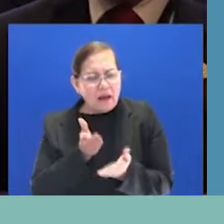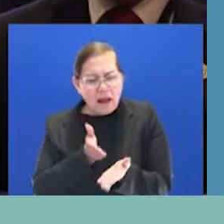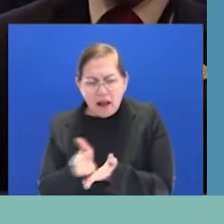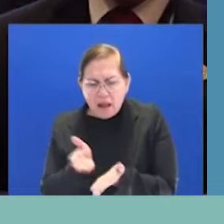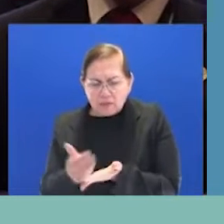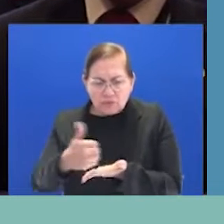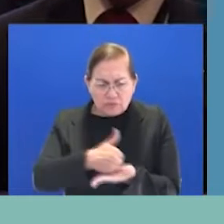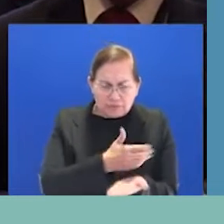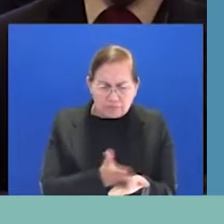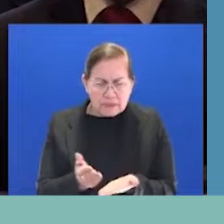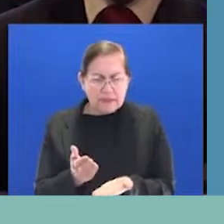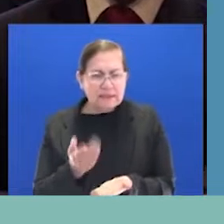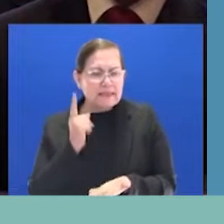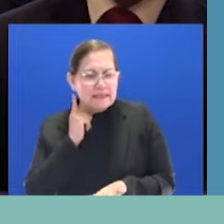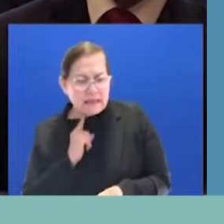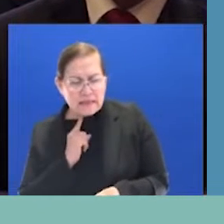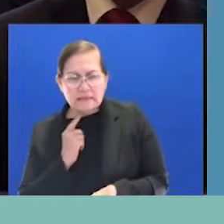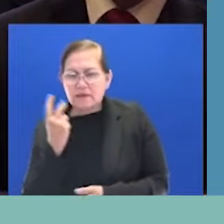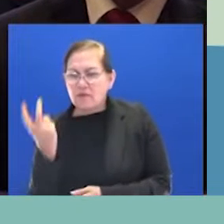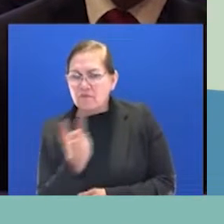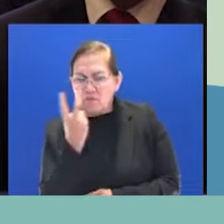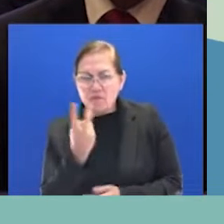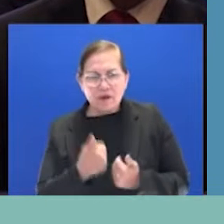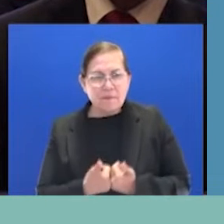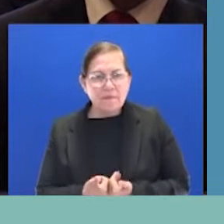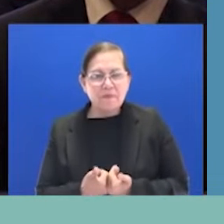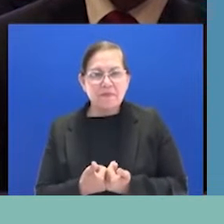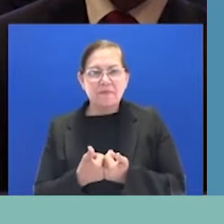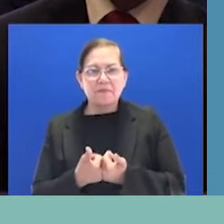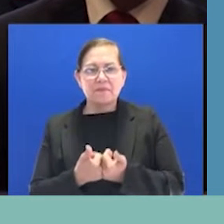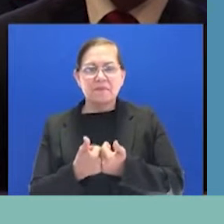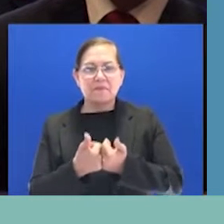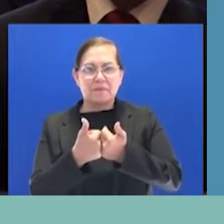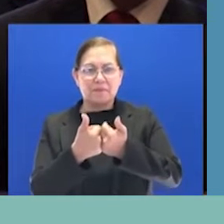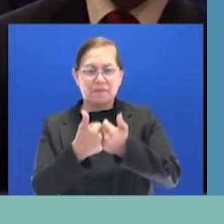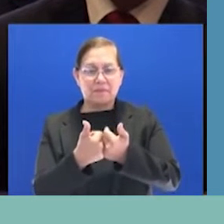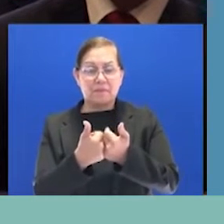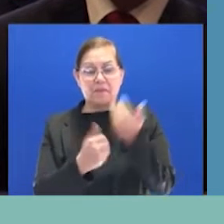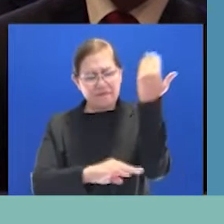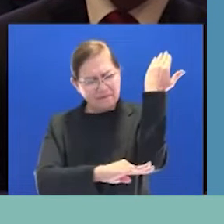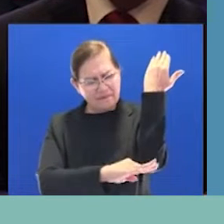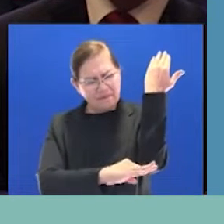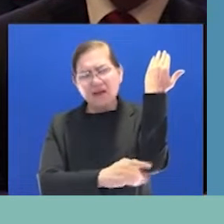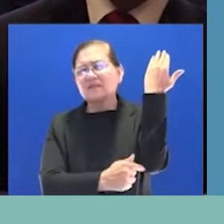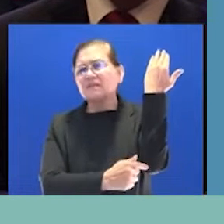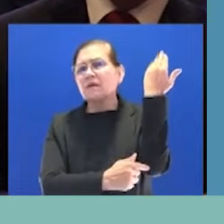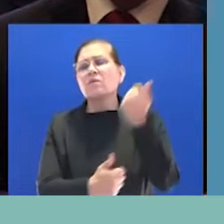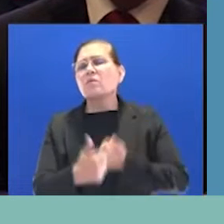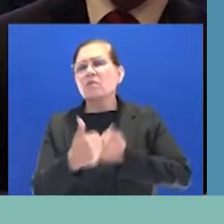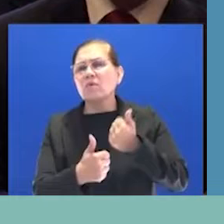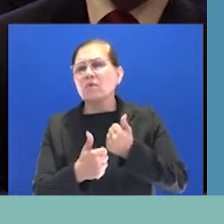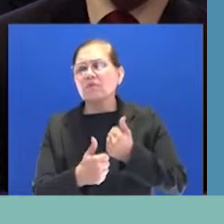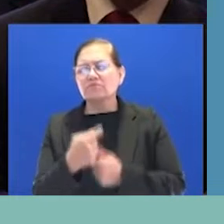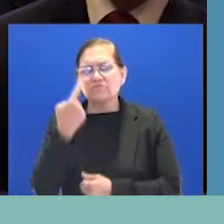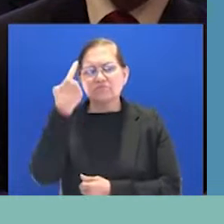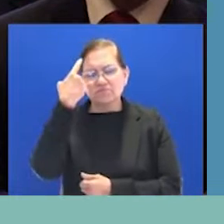nuestros intereses en búsqueda de la prosperidad, teniendo como soporte fundamental la